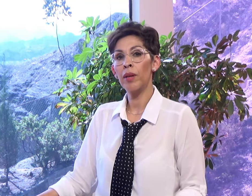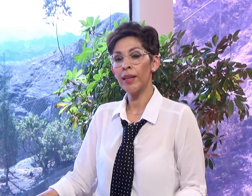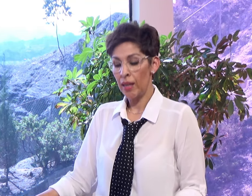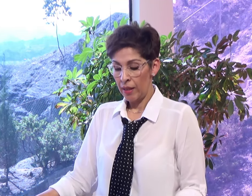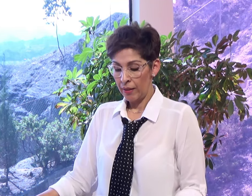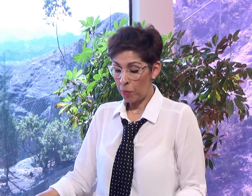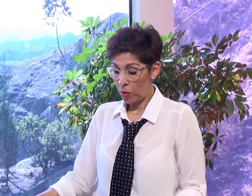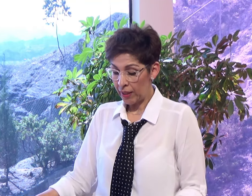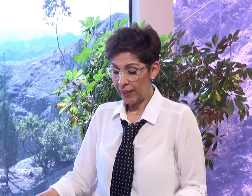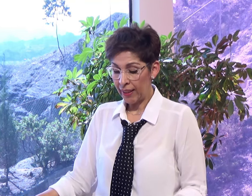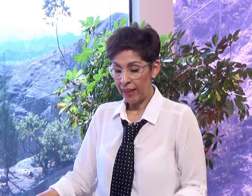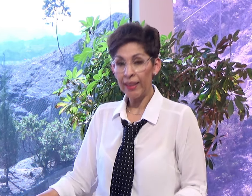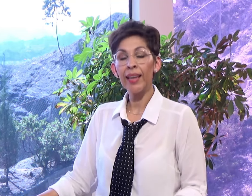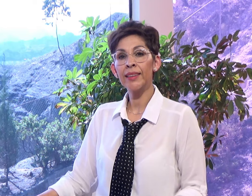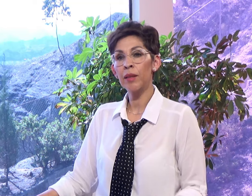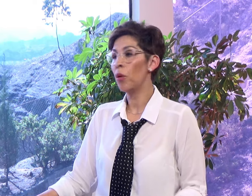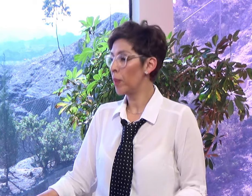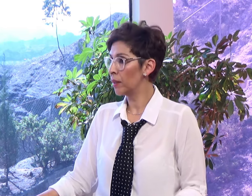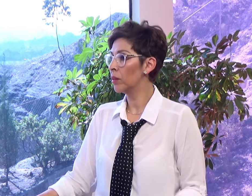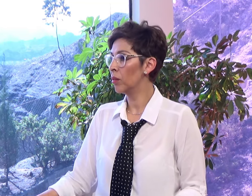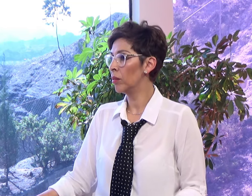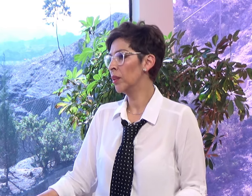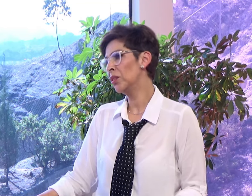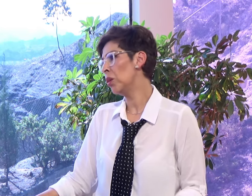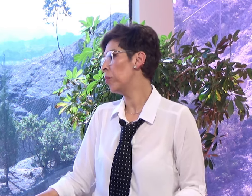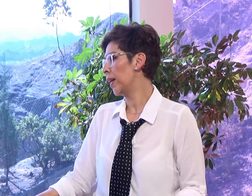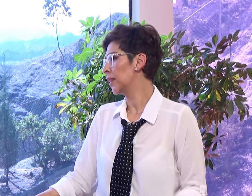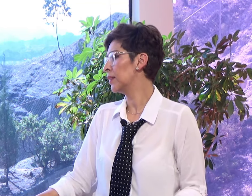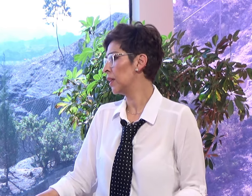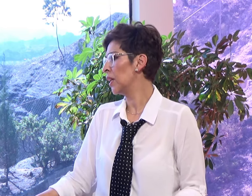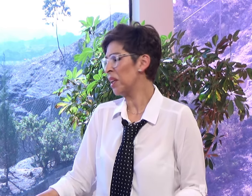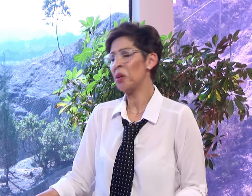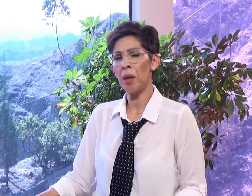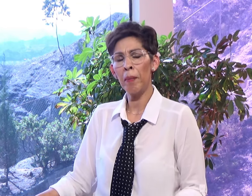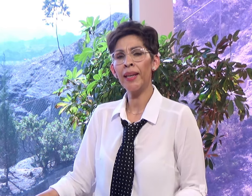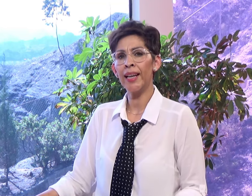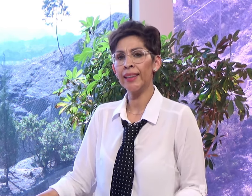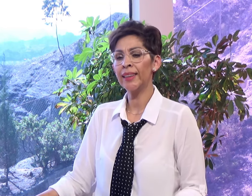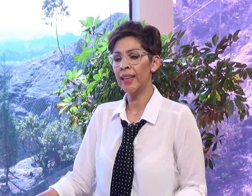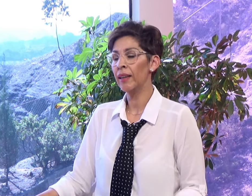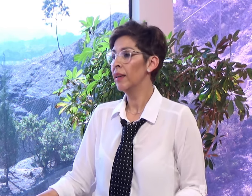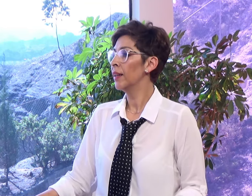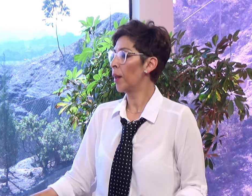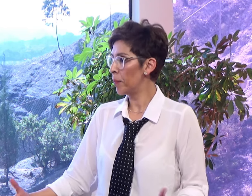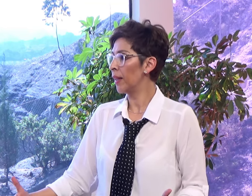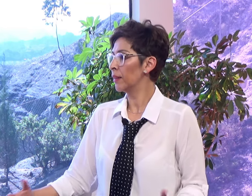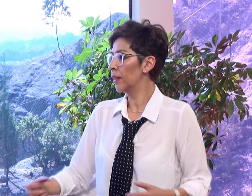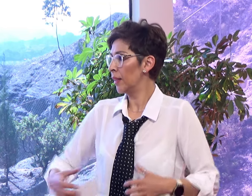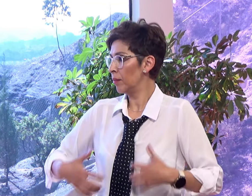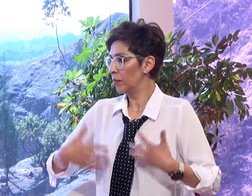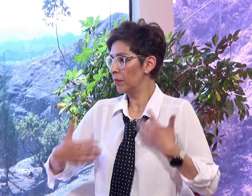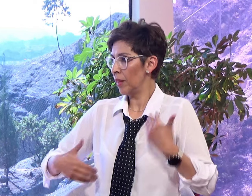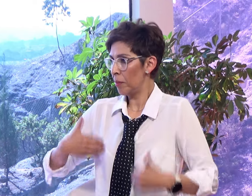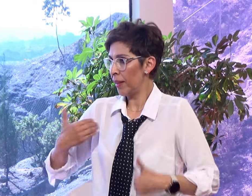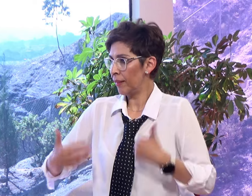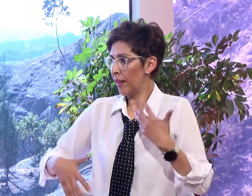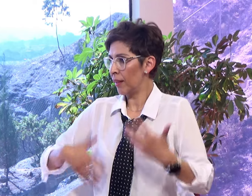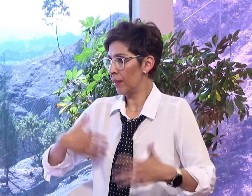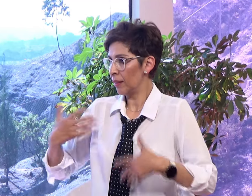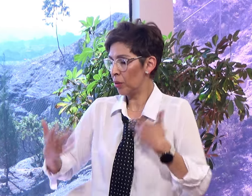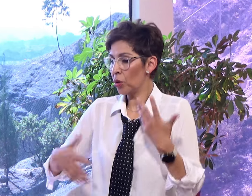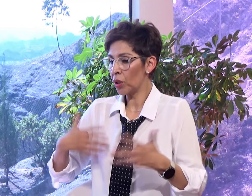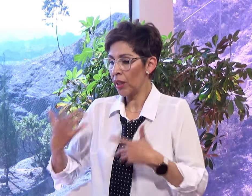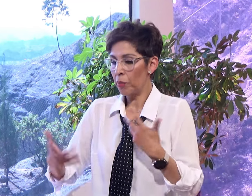vamos a hablar de política, de este momento en todo el país. Sí, y creo que América Latina también tiene una